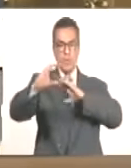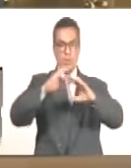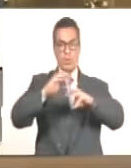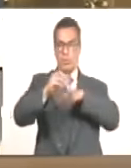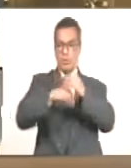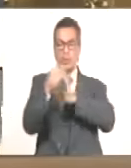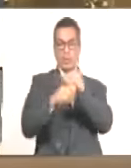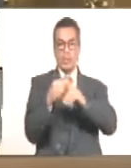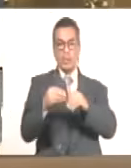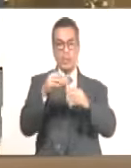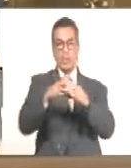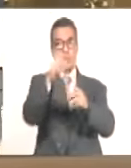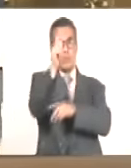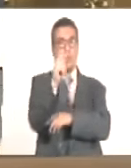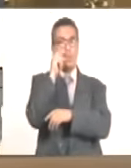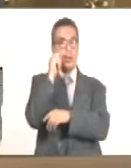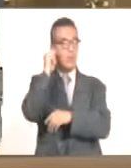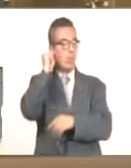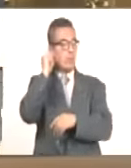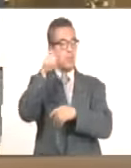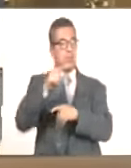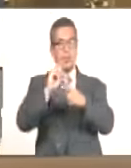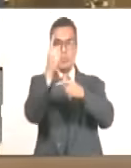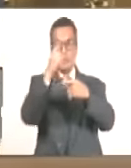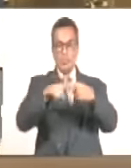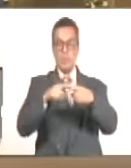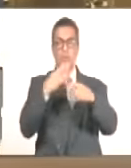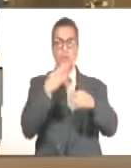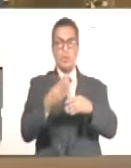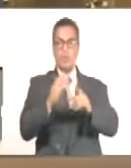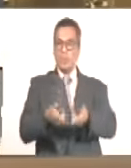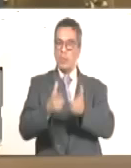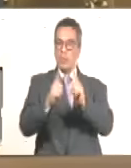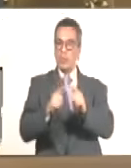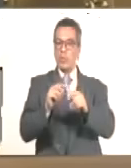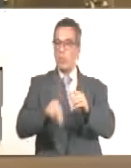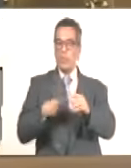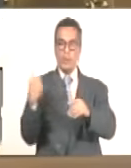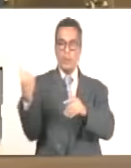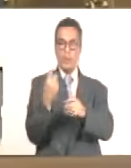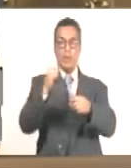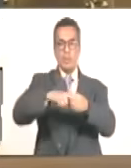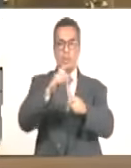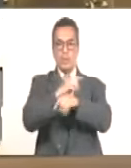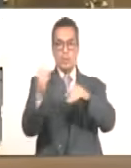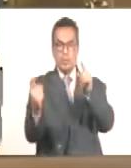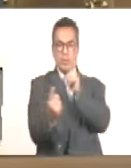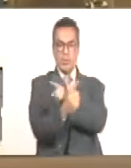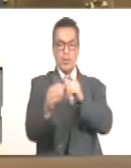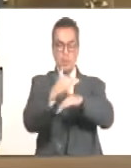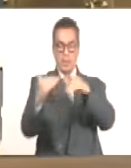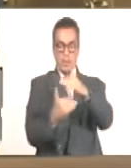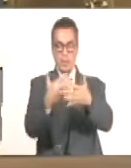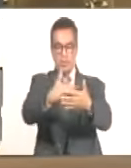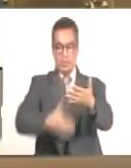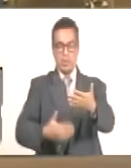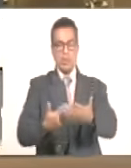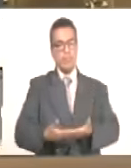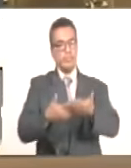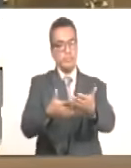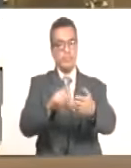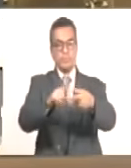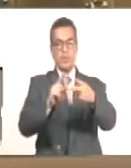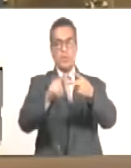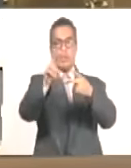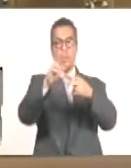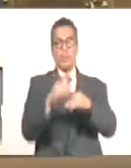comunicaciones suscritas por las ciudadanas diputadas y los ciudadanos diputados principales solicitando permiso para ausentarse e incorporar a sus suplentes indicados en lista anexa.